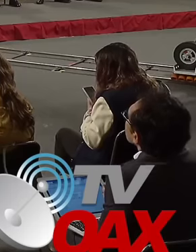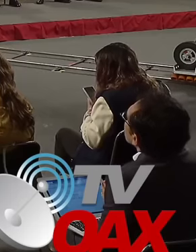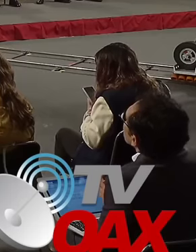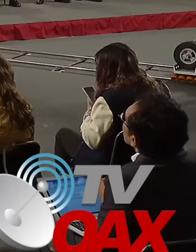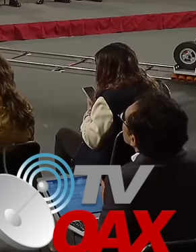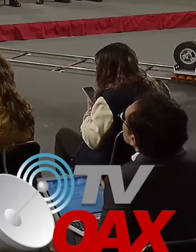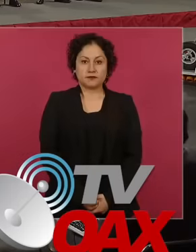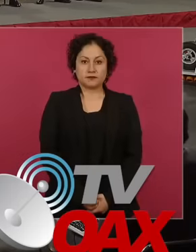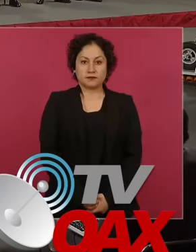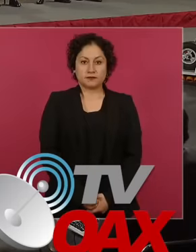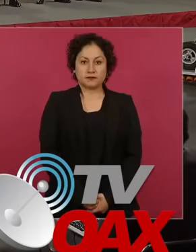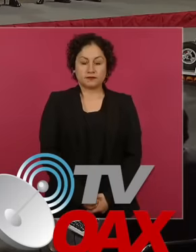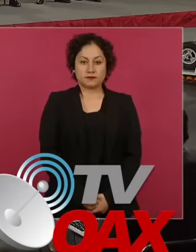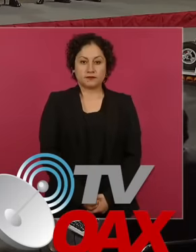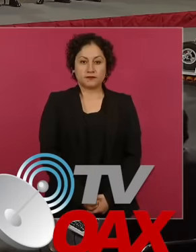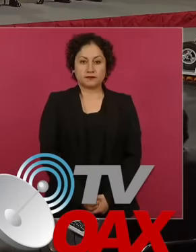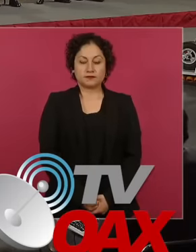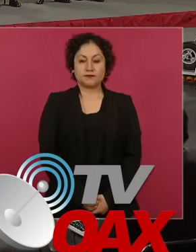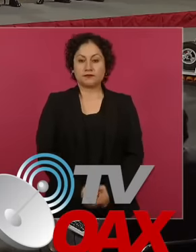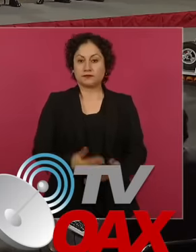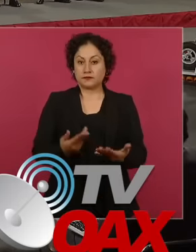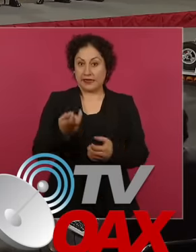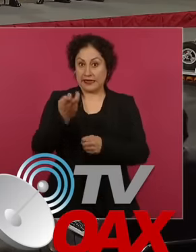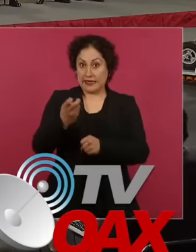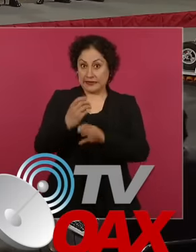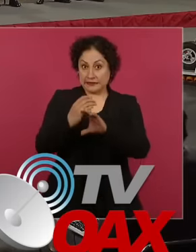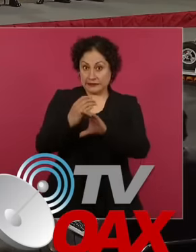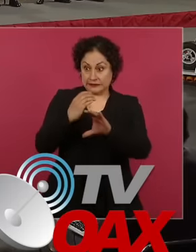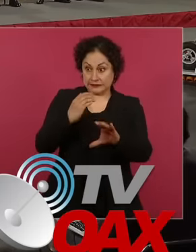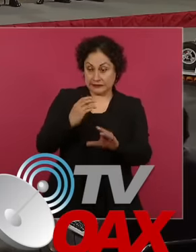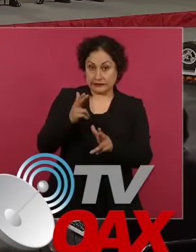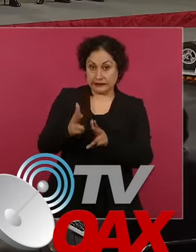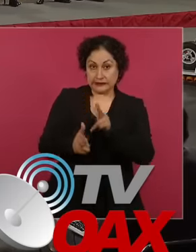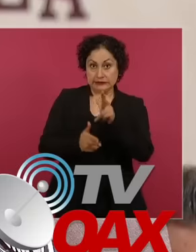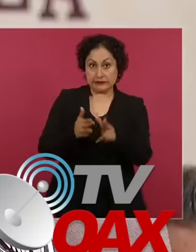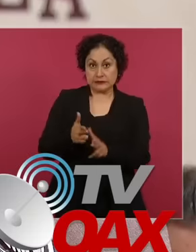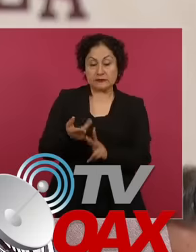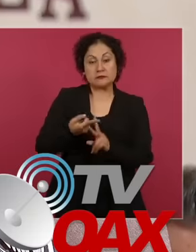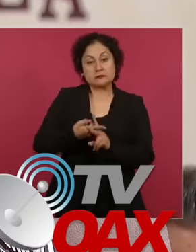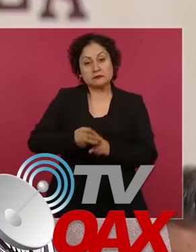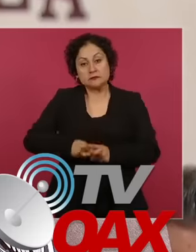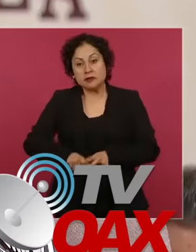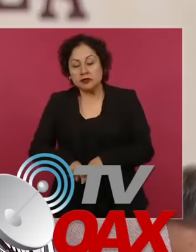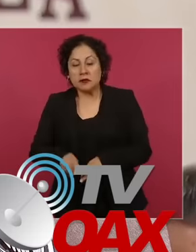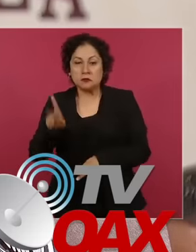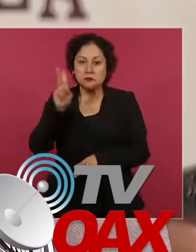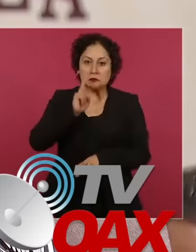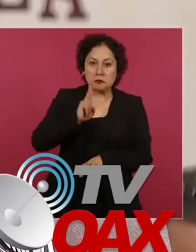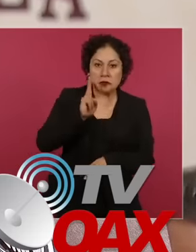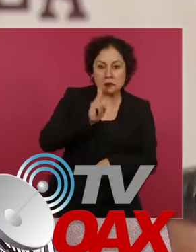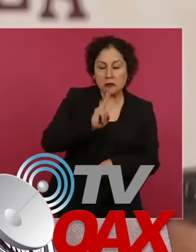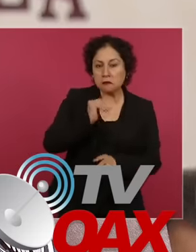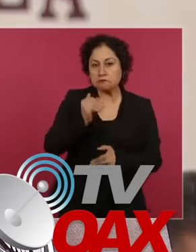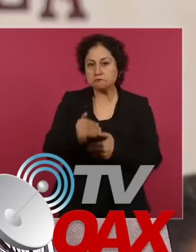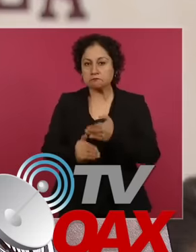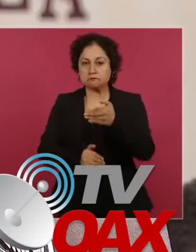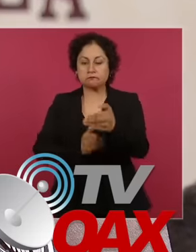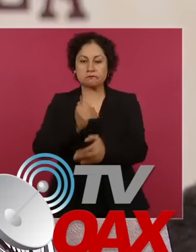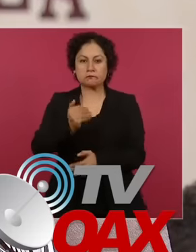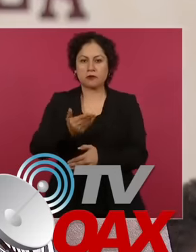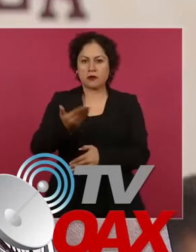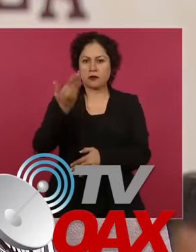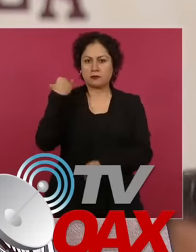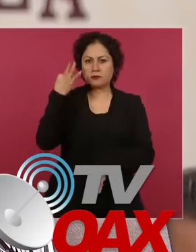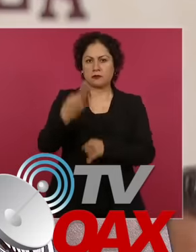Cancún. Con este tren empezamos pruebas estáticas y dinámicas. La última vez habíamos comentado que se habían